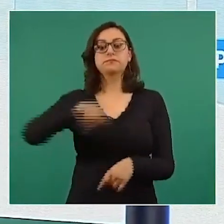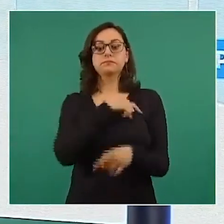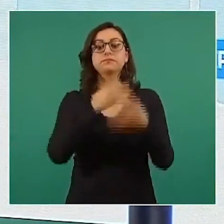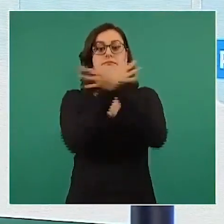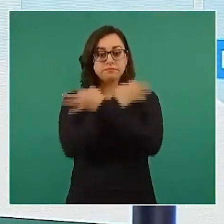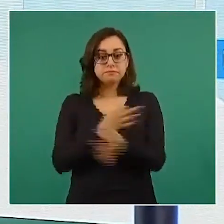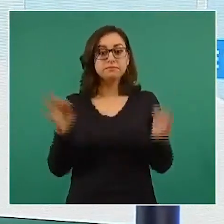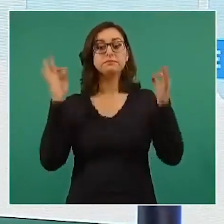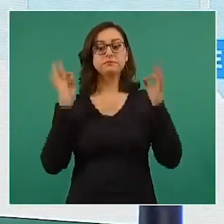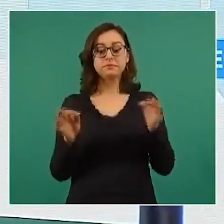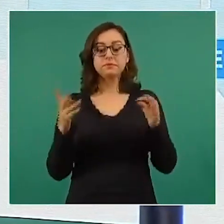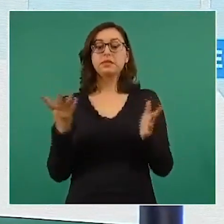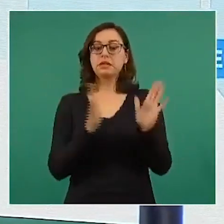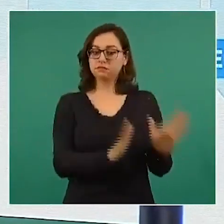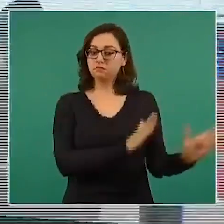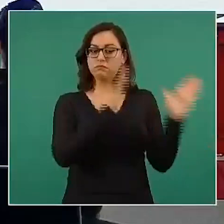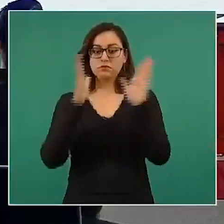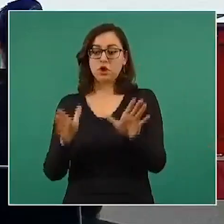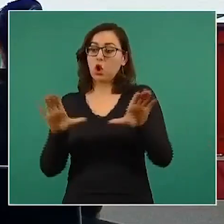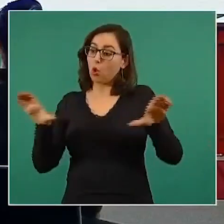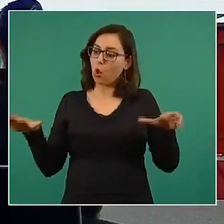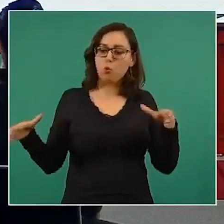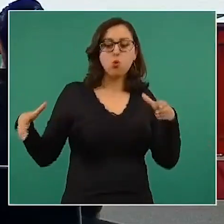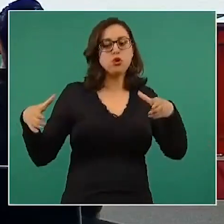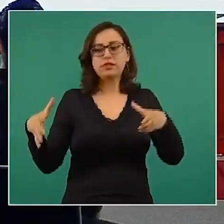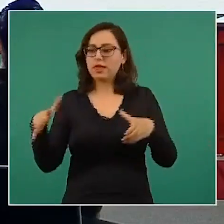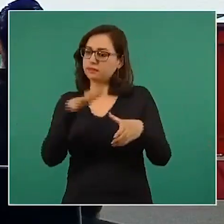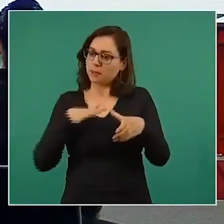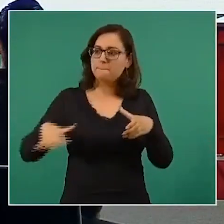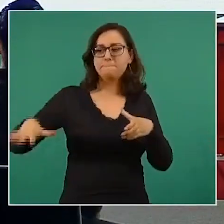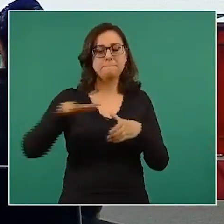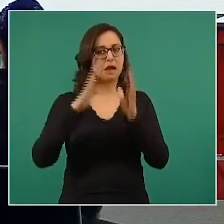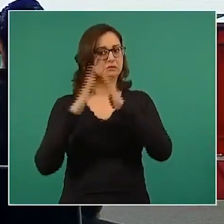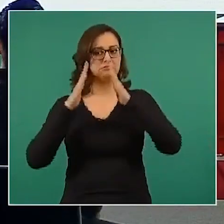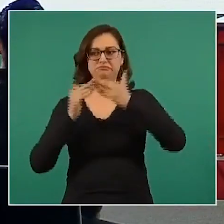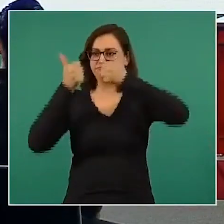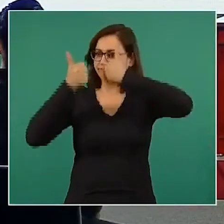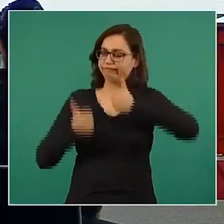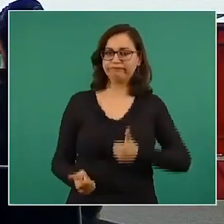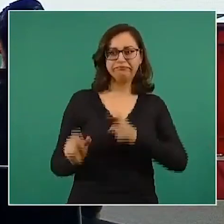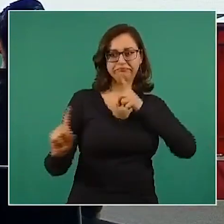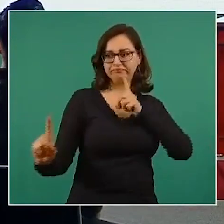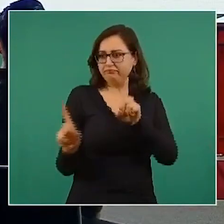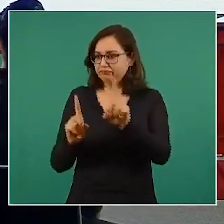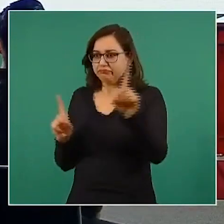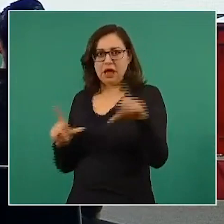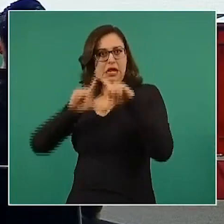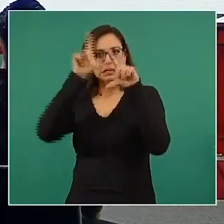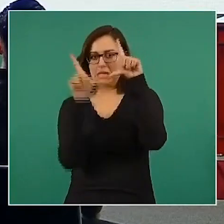se activaría la fase de mitigación con lo que en su momento fue denominado la Jornada Nacional de Sana